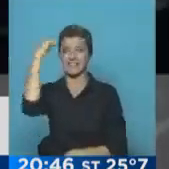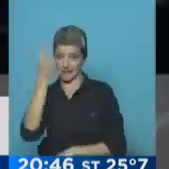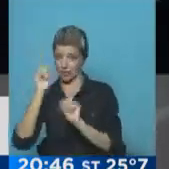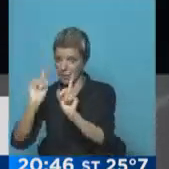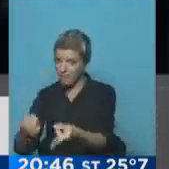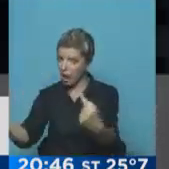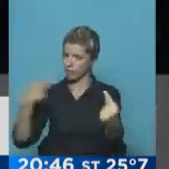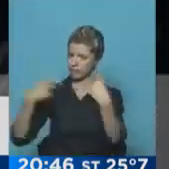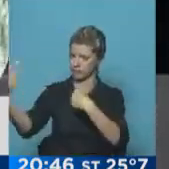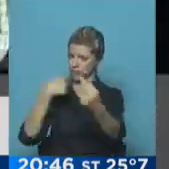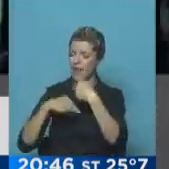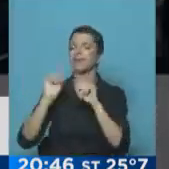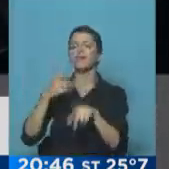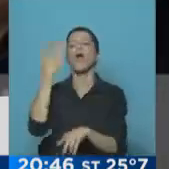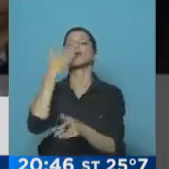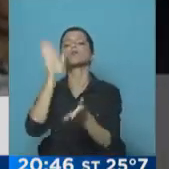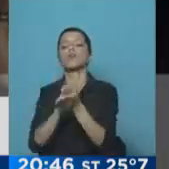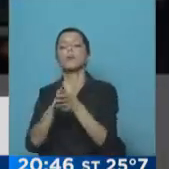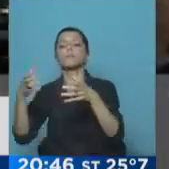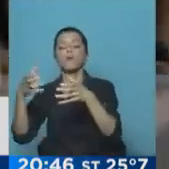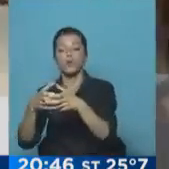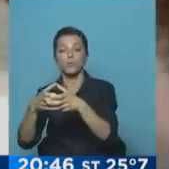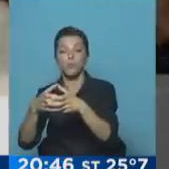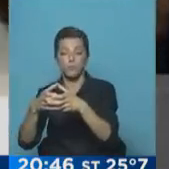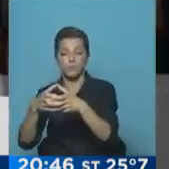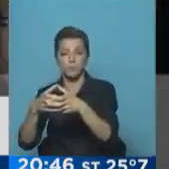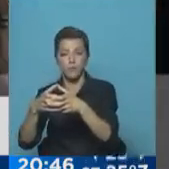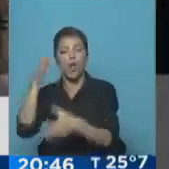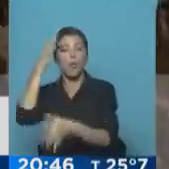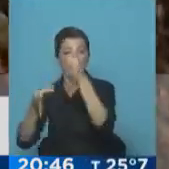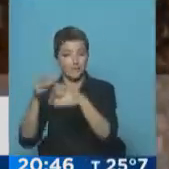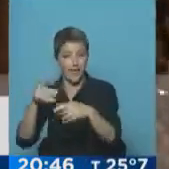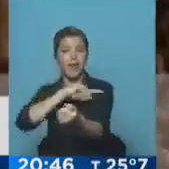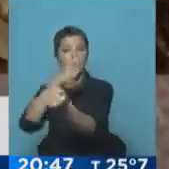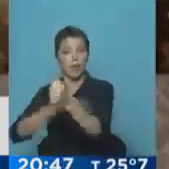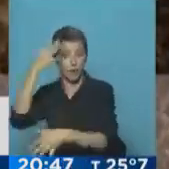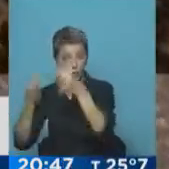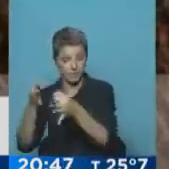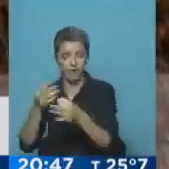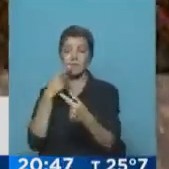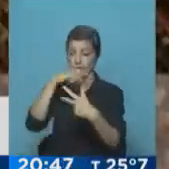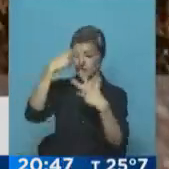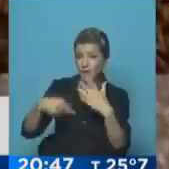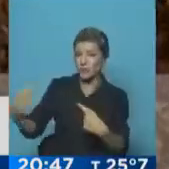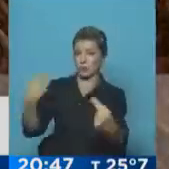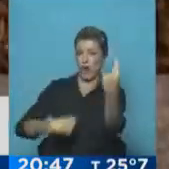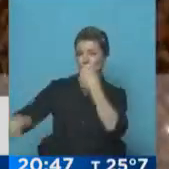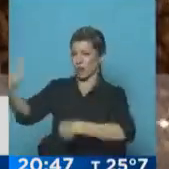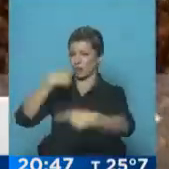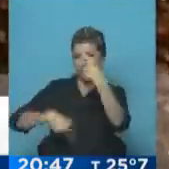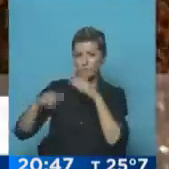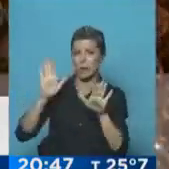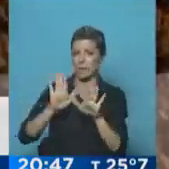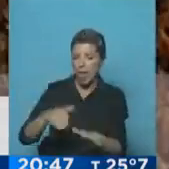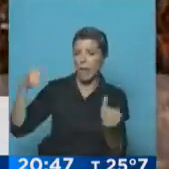y volvió a mencionar el Partido Judicial, señaló textualmente, si después de todo esto, de tantos palos en la rueda y